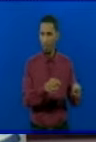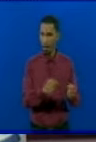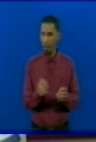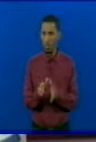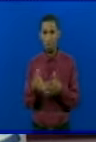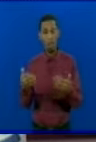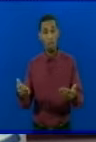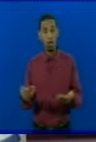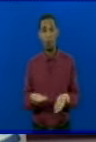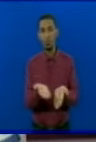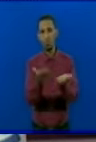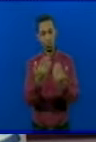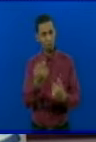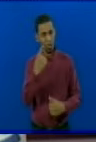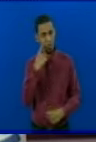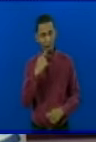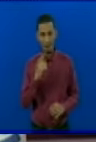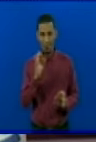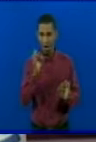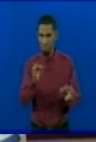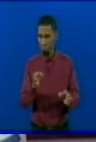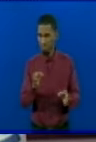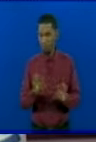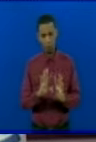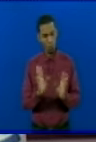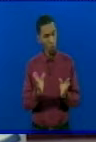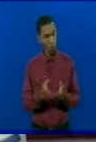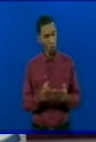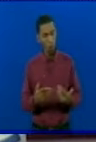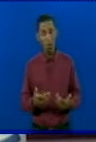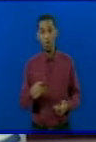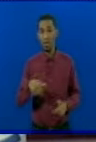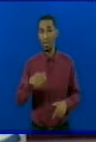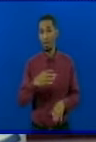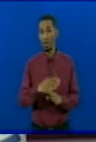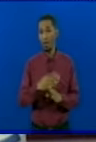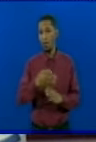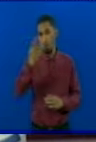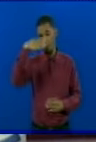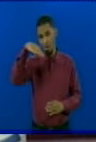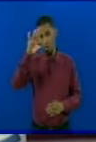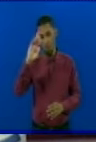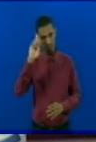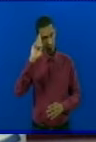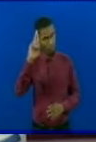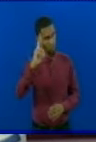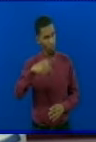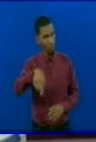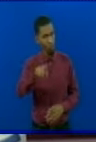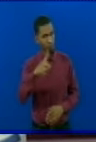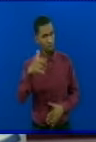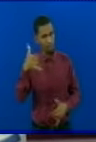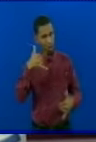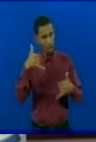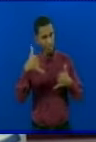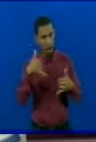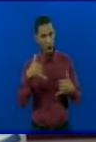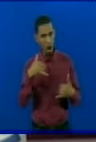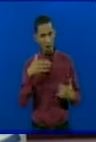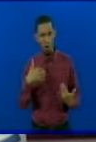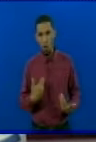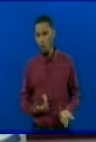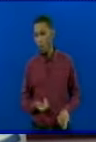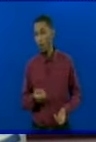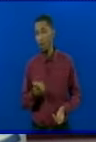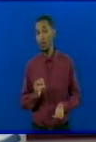que usted conozca directamente algo de la realidad de nuestro Santiago de Cuba. Recuerde que puede participar a través de diversos canales